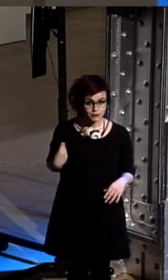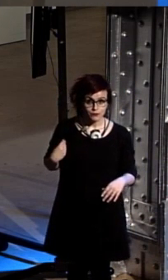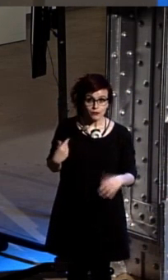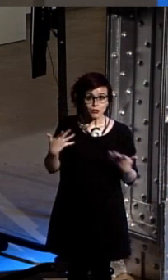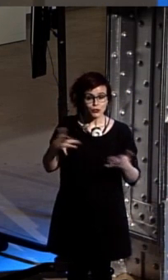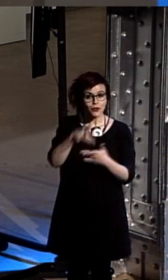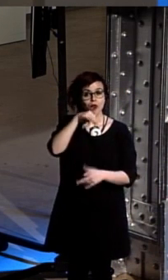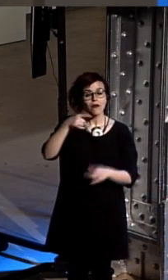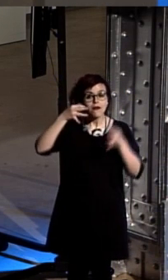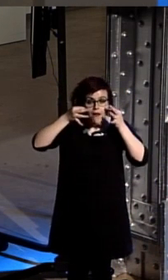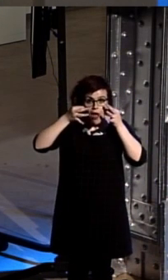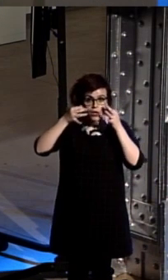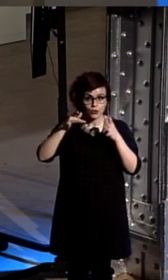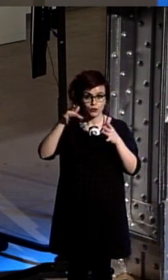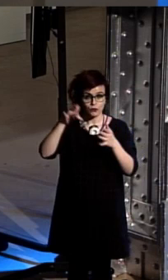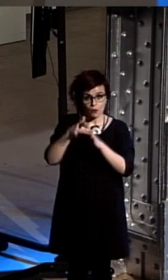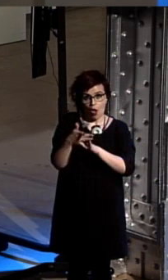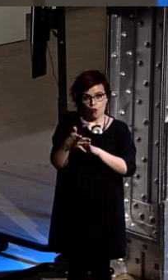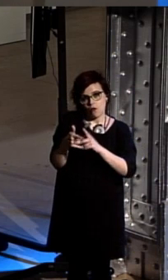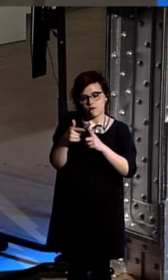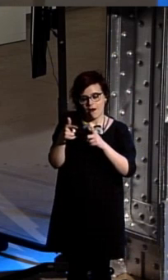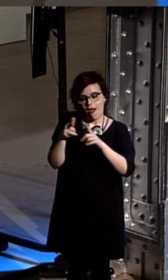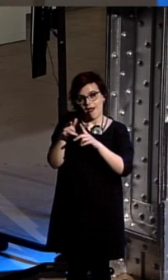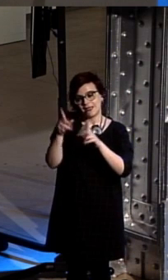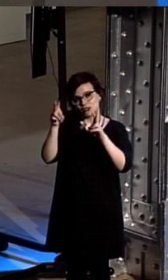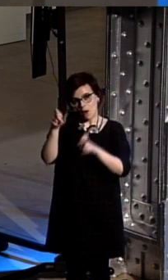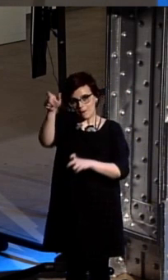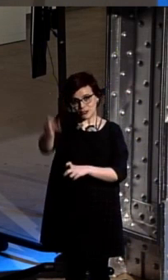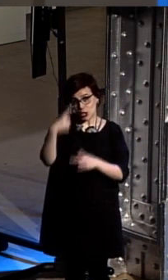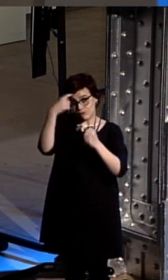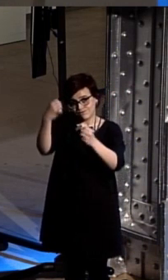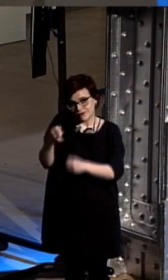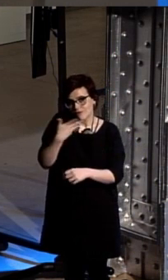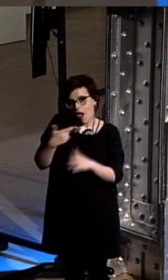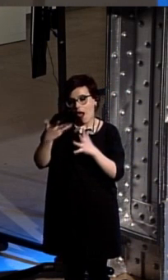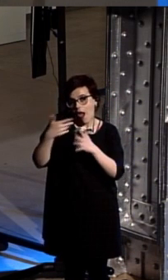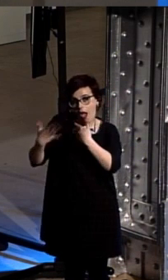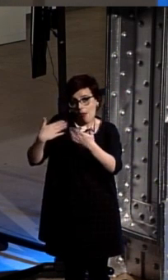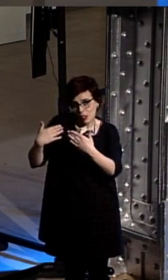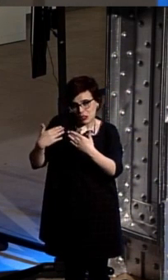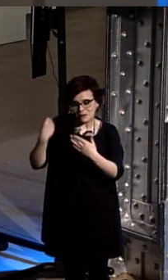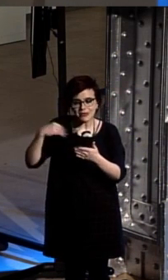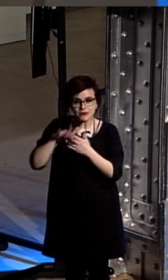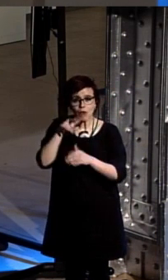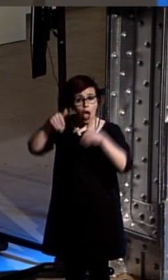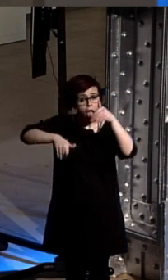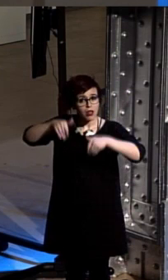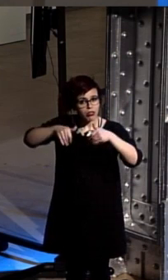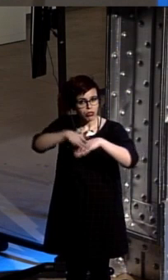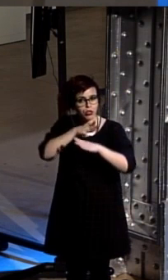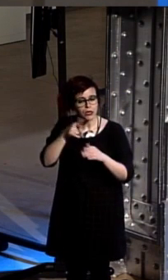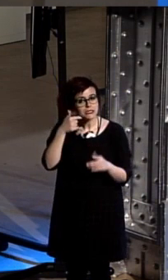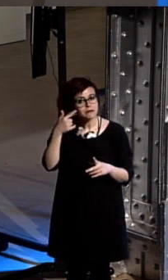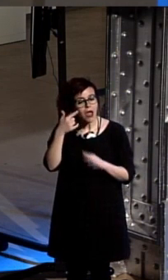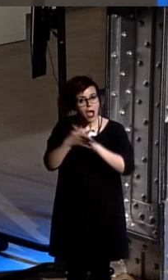Bueno, pues una de las fuentes con la que he estado hablando trabajó en esta elección con